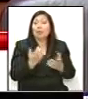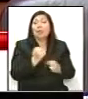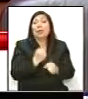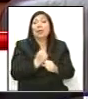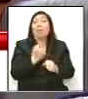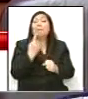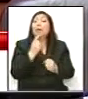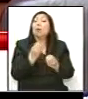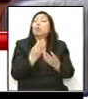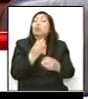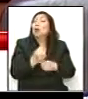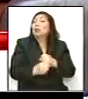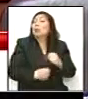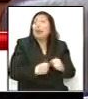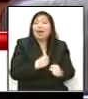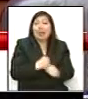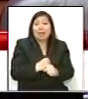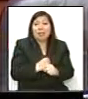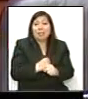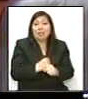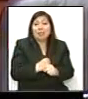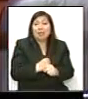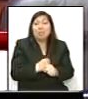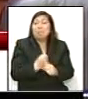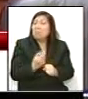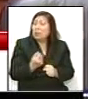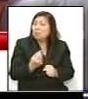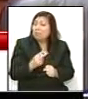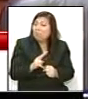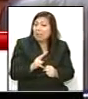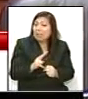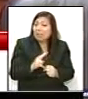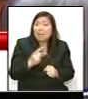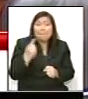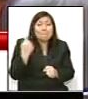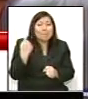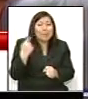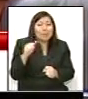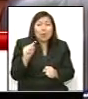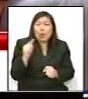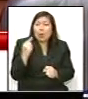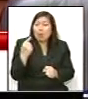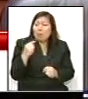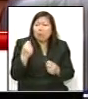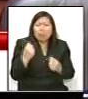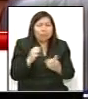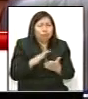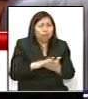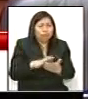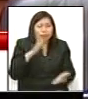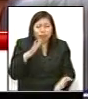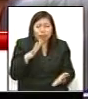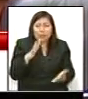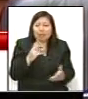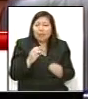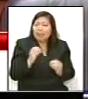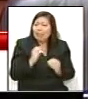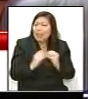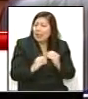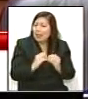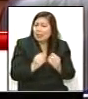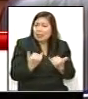para muchos años y vale mucho más que los millones que ha costado por lo que